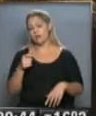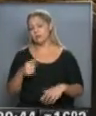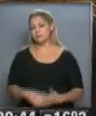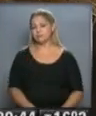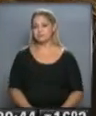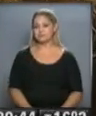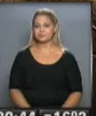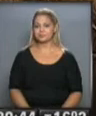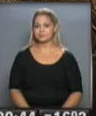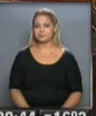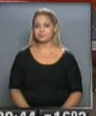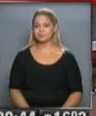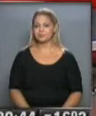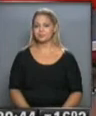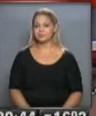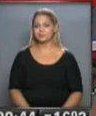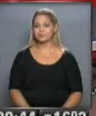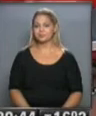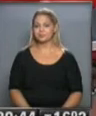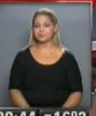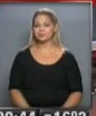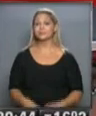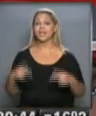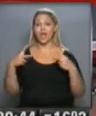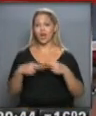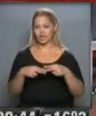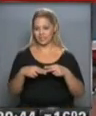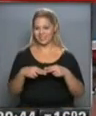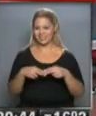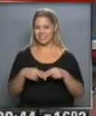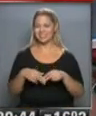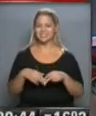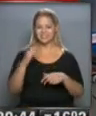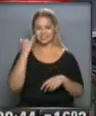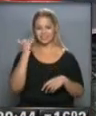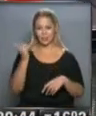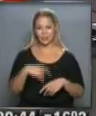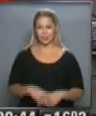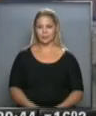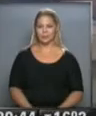Pausa. Así es, enseguida estamos con ustedes.